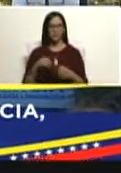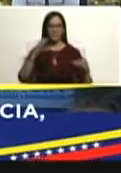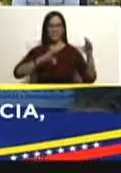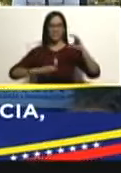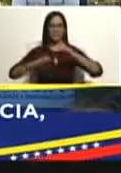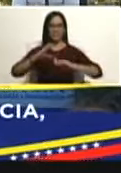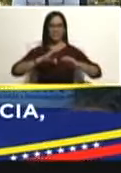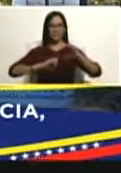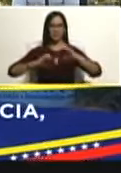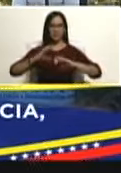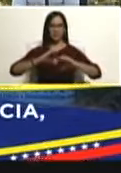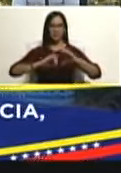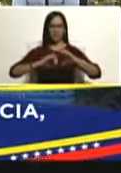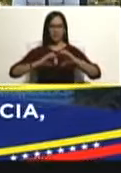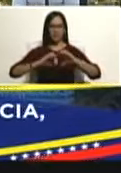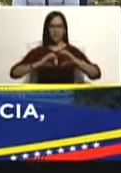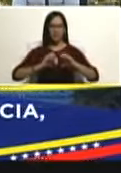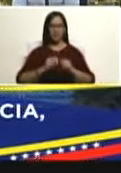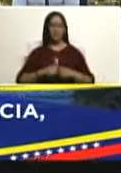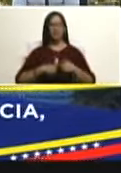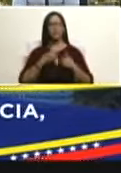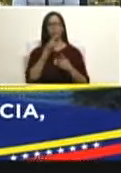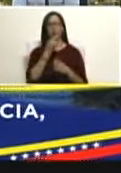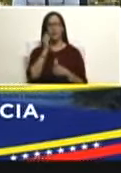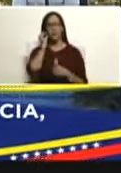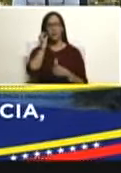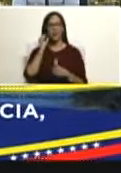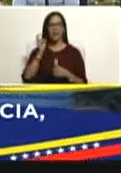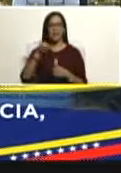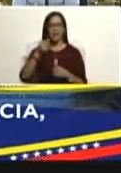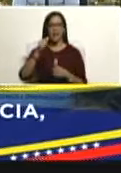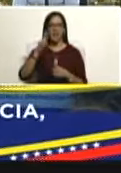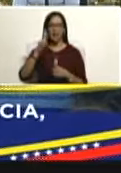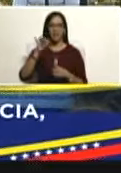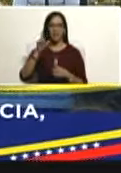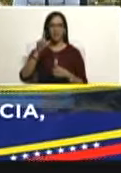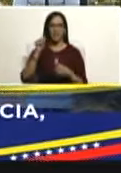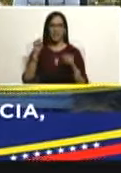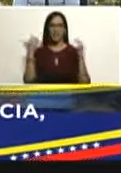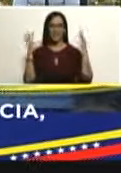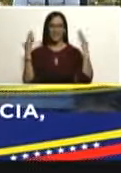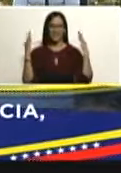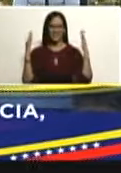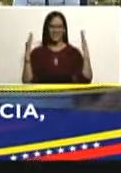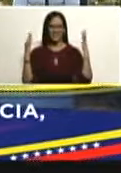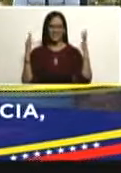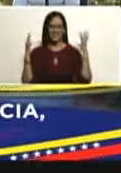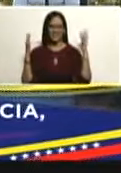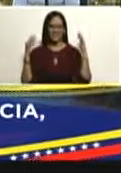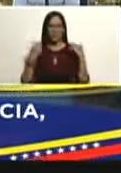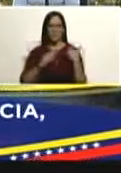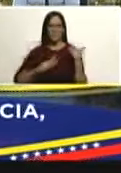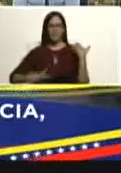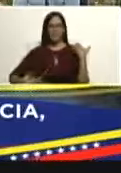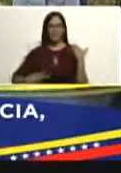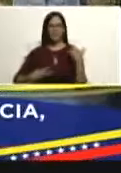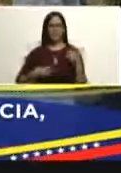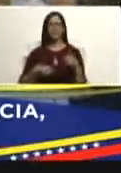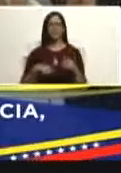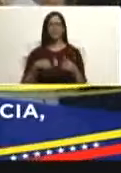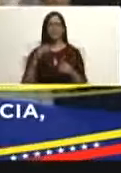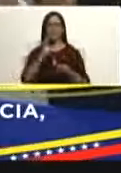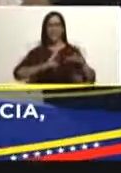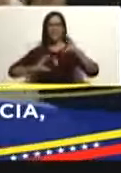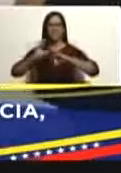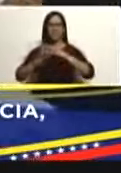científica y gran mujer de Venezuela, Gabriela Jiménez, vicepresidenta de Ciencia, Tecnología